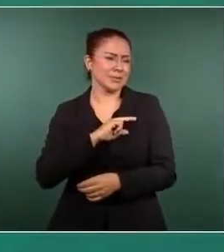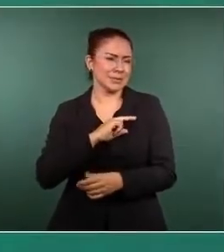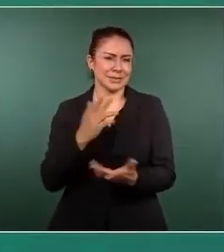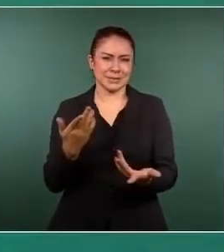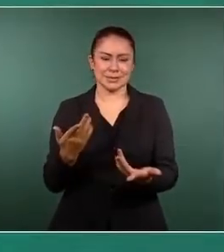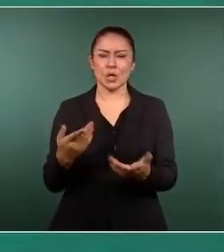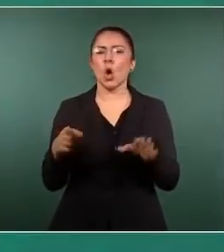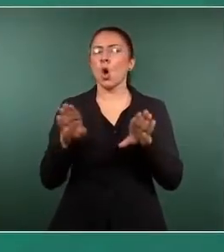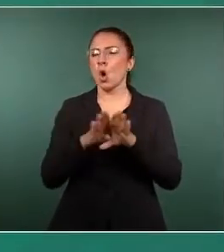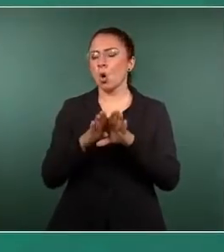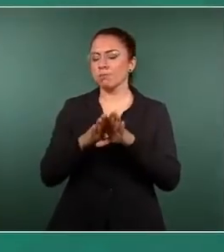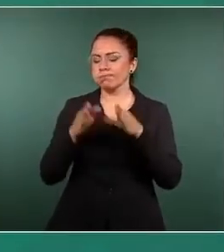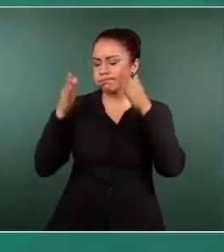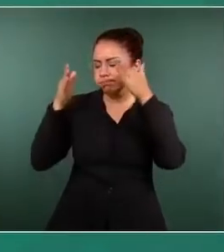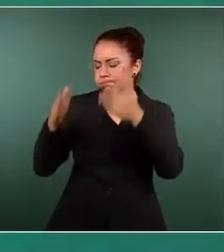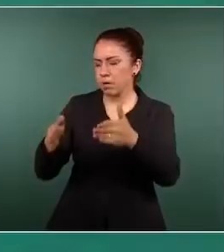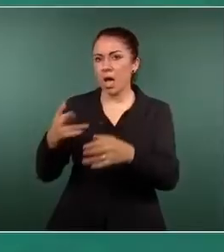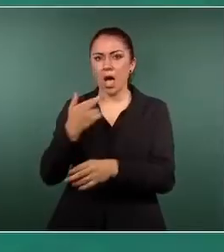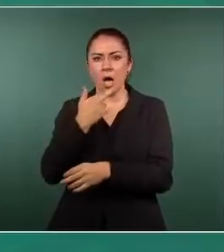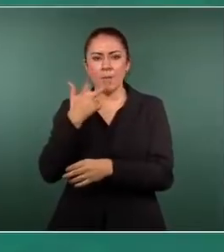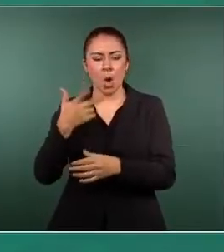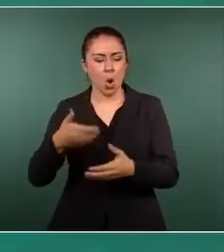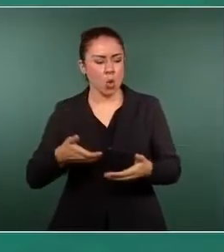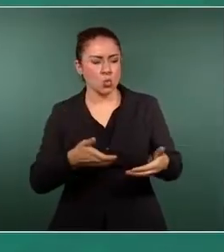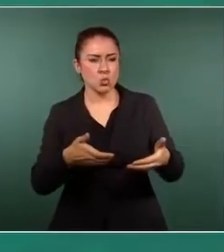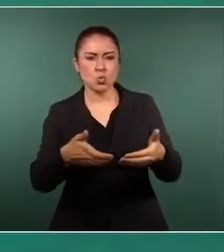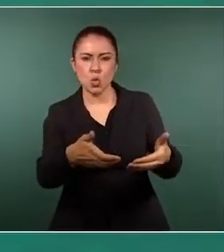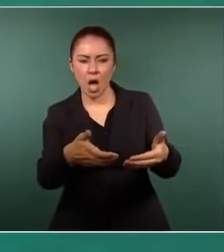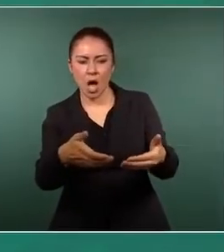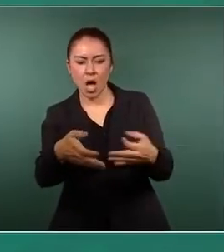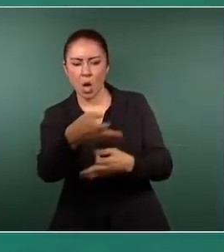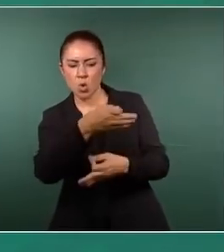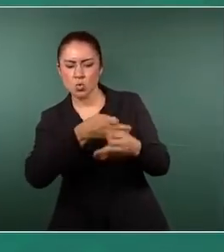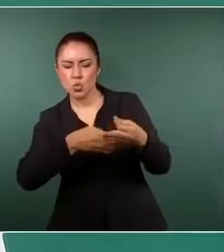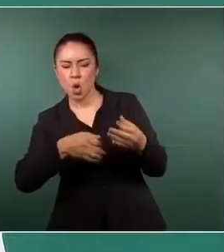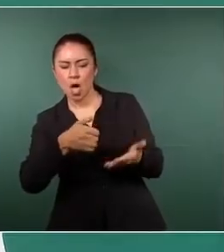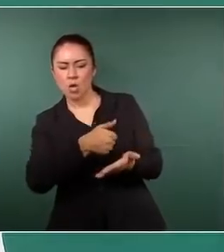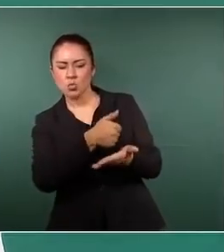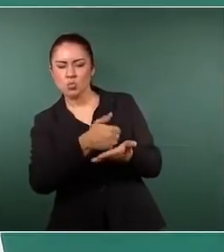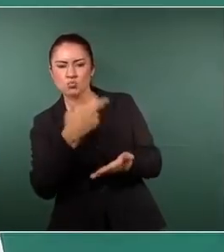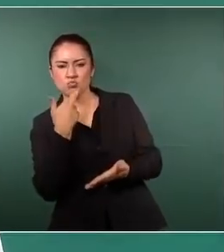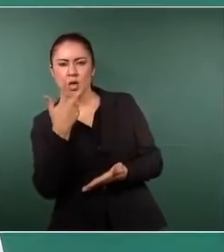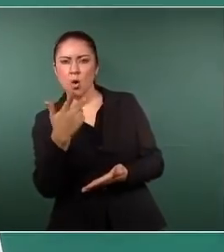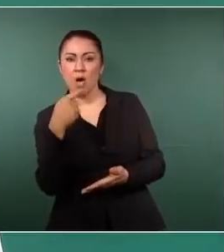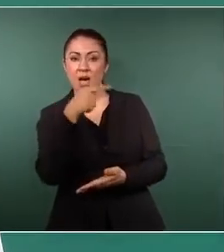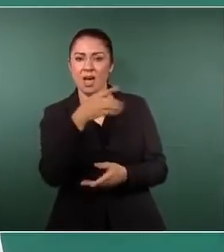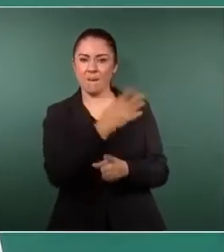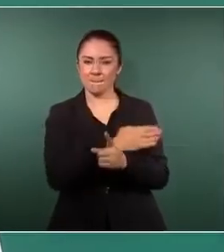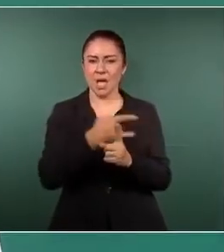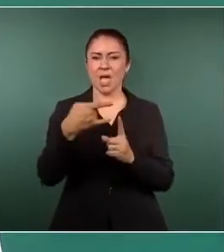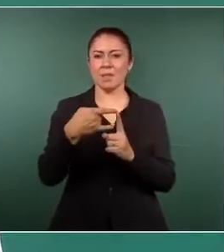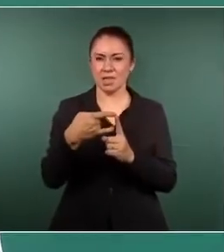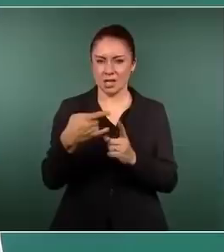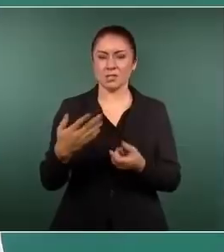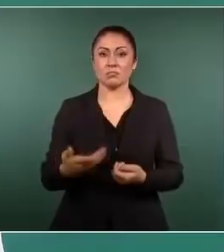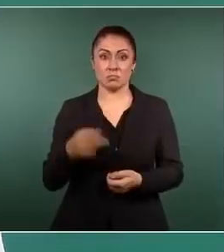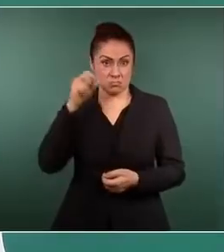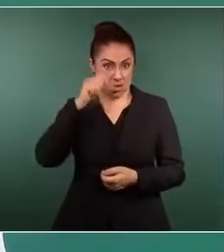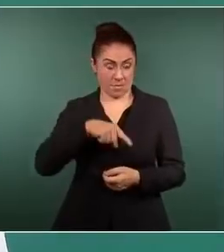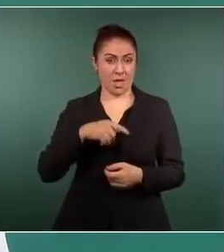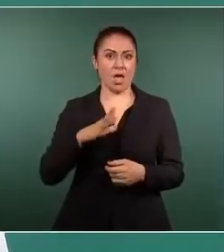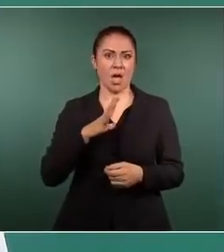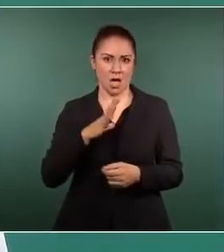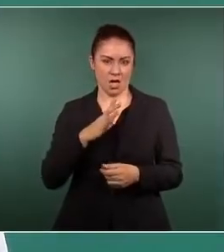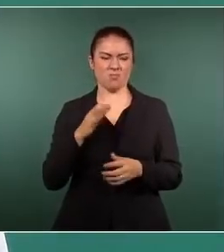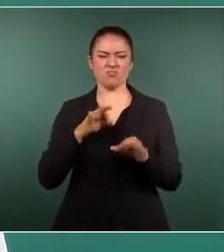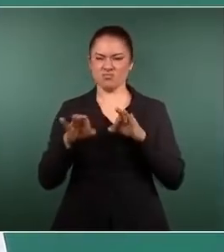mejoramiento urbano en bahía de banderas también se va a